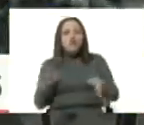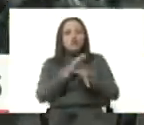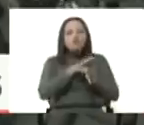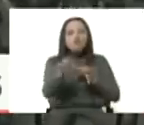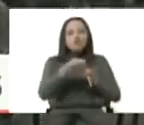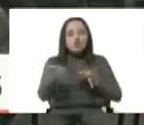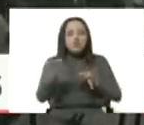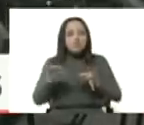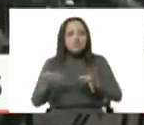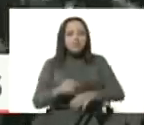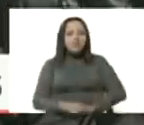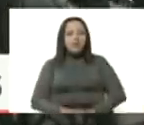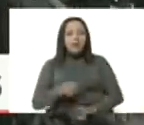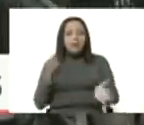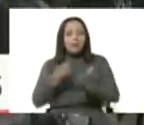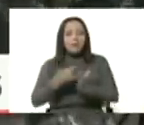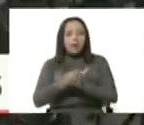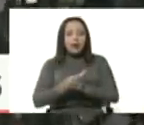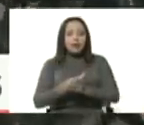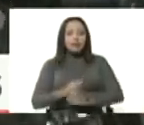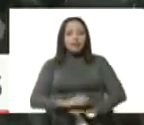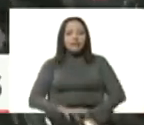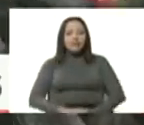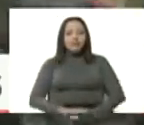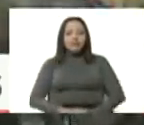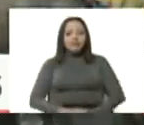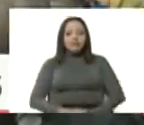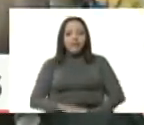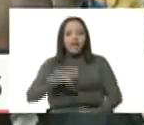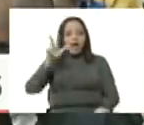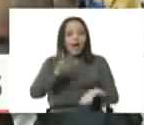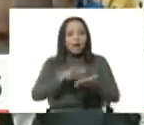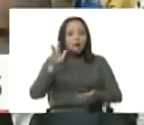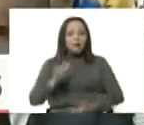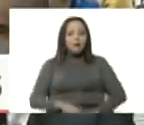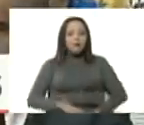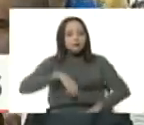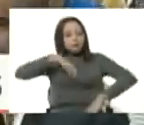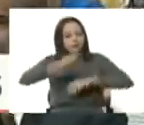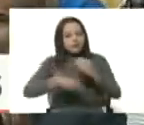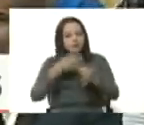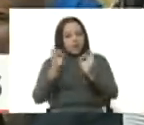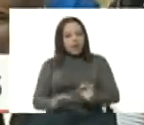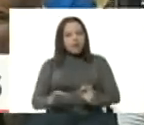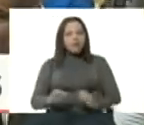Activación de la taquilla única de exportación. Aprobado, cúmplase.